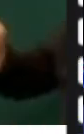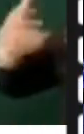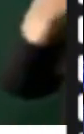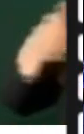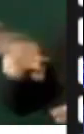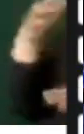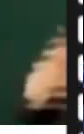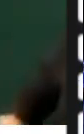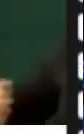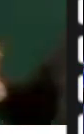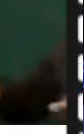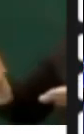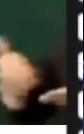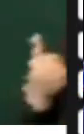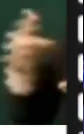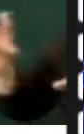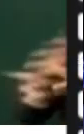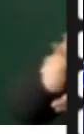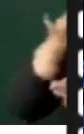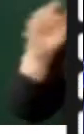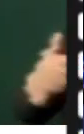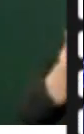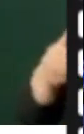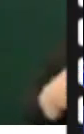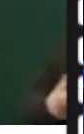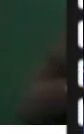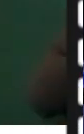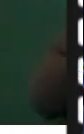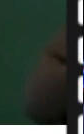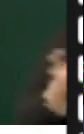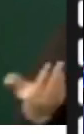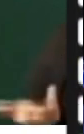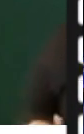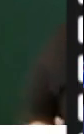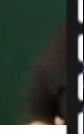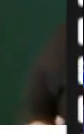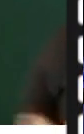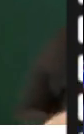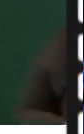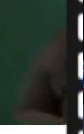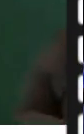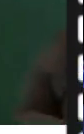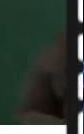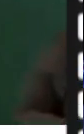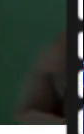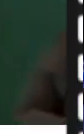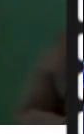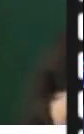familiar, no tengo respaldo familiar. Entonces son mis dos